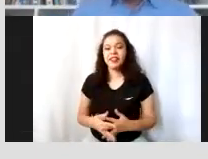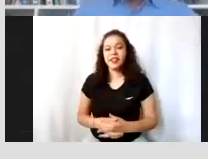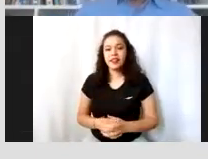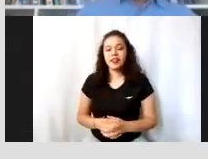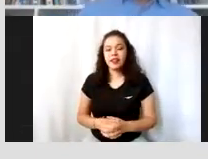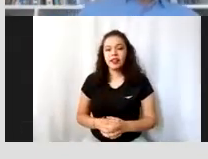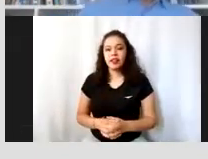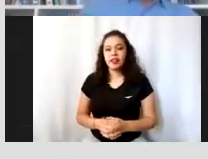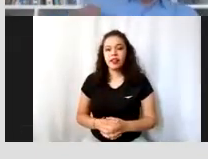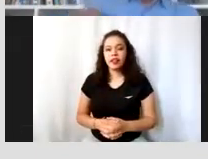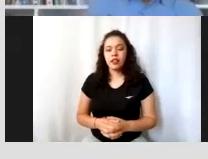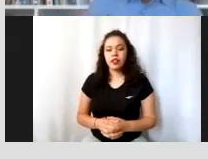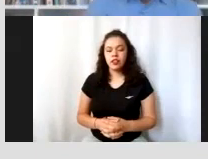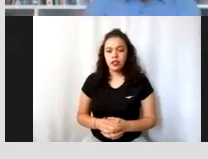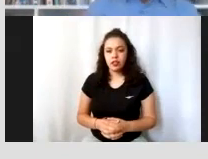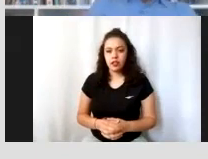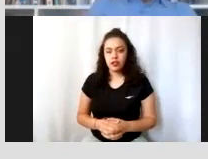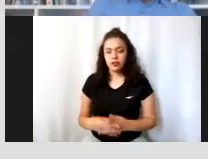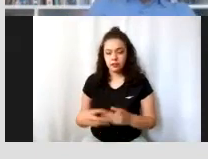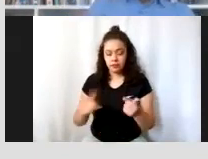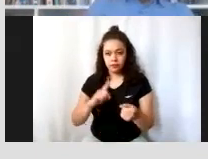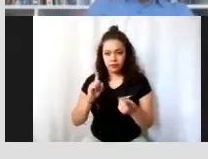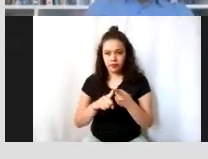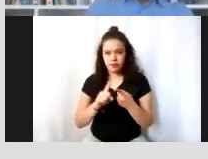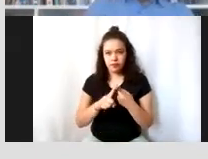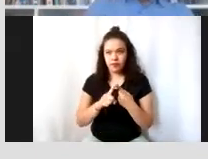lo que tengo. Es